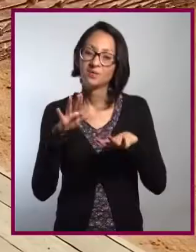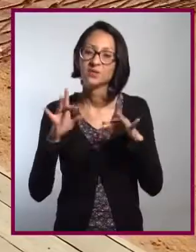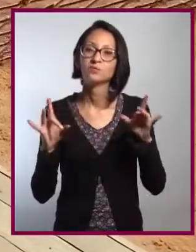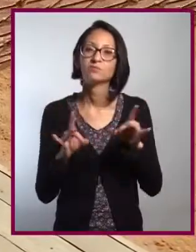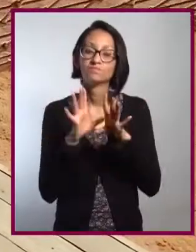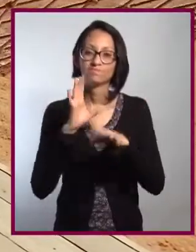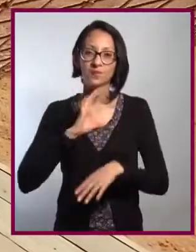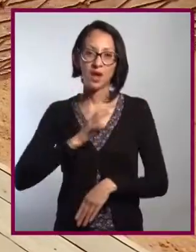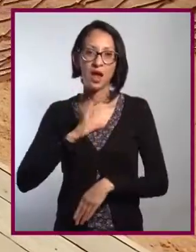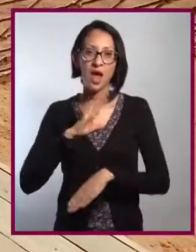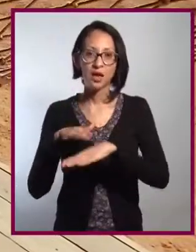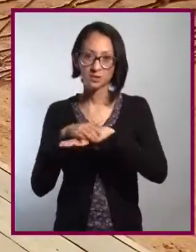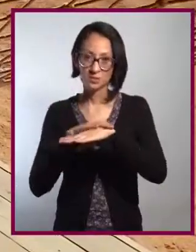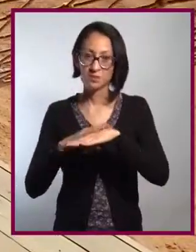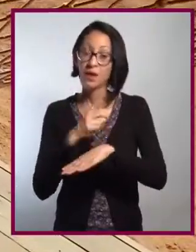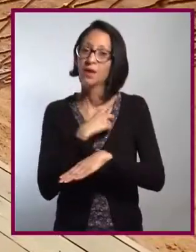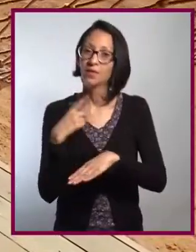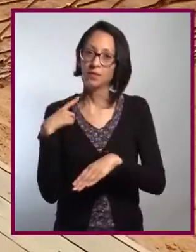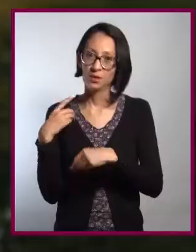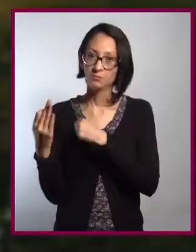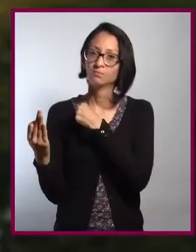el envejecimiento prematuro.